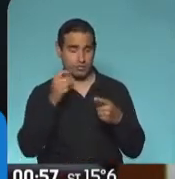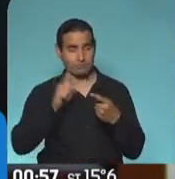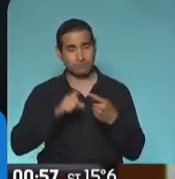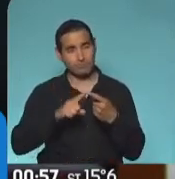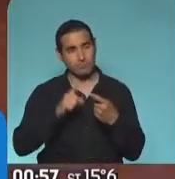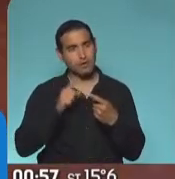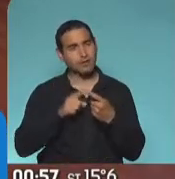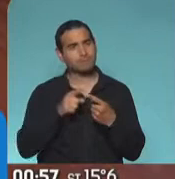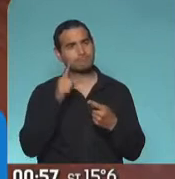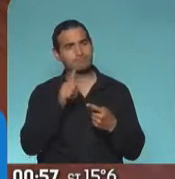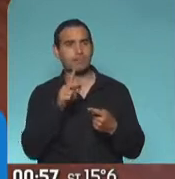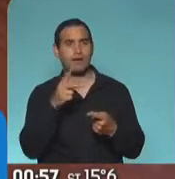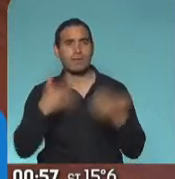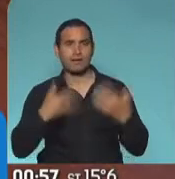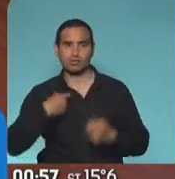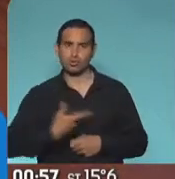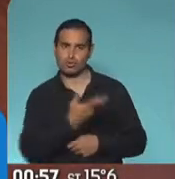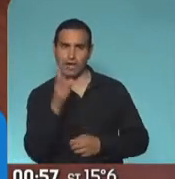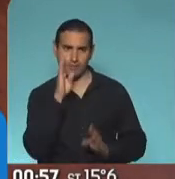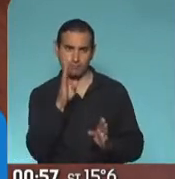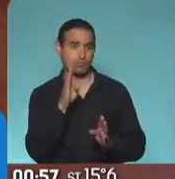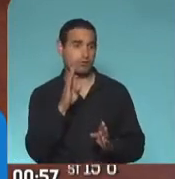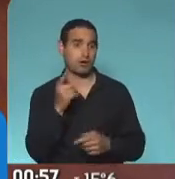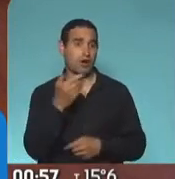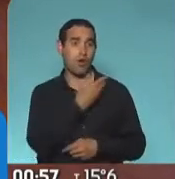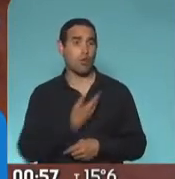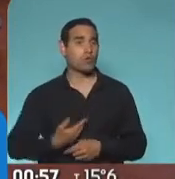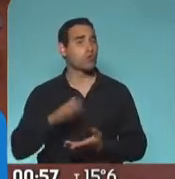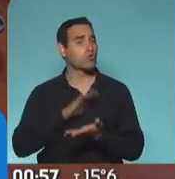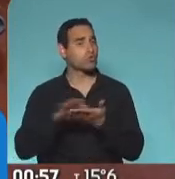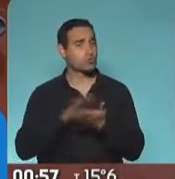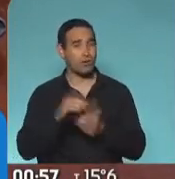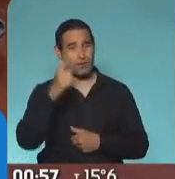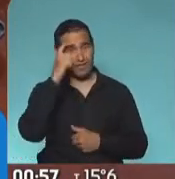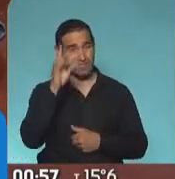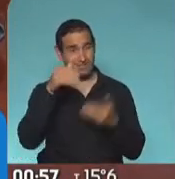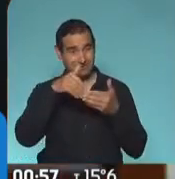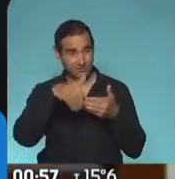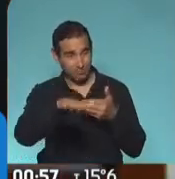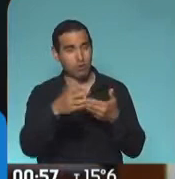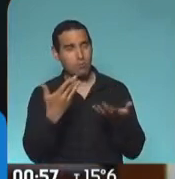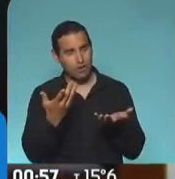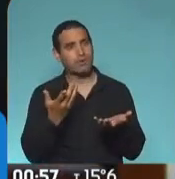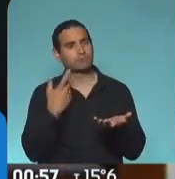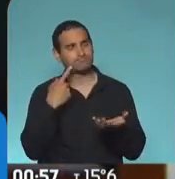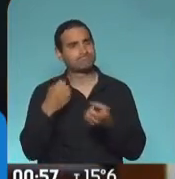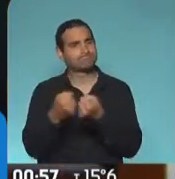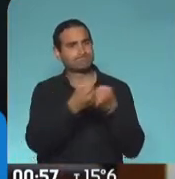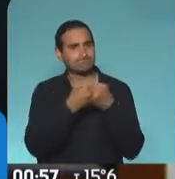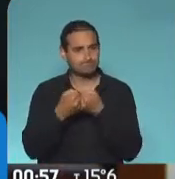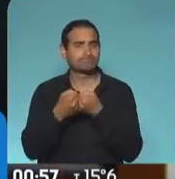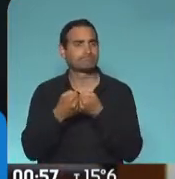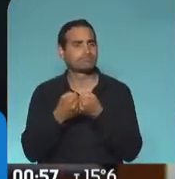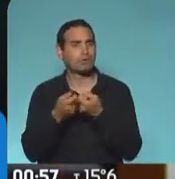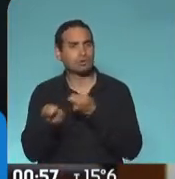poner la mirada sobre la emergencia social como el gobierno nuevo a partir desde diciembre puede empezar a construir los consensos inmediatos